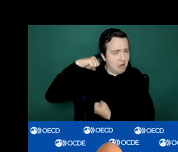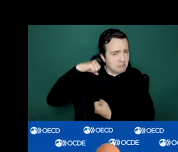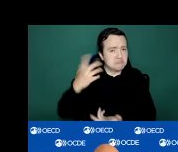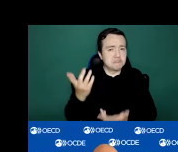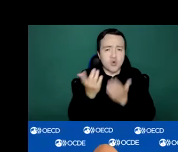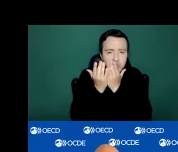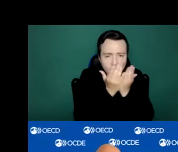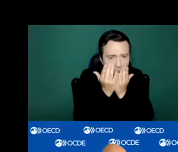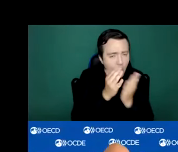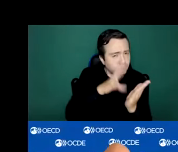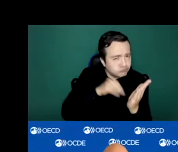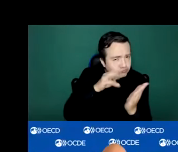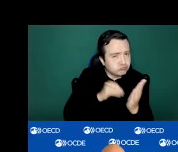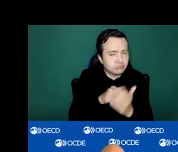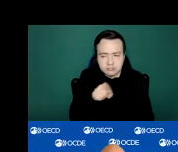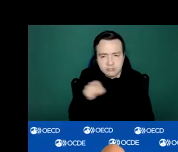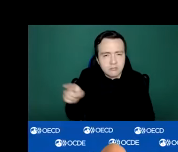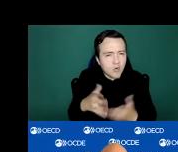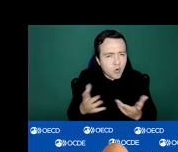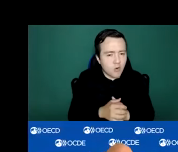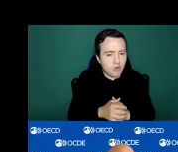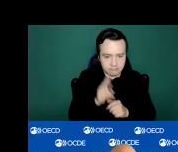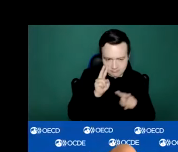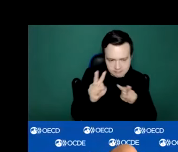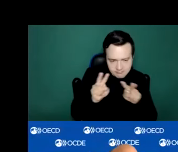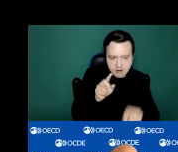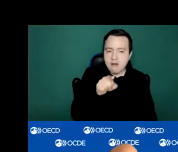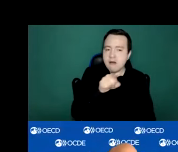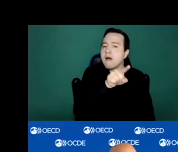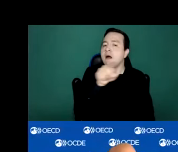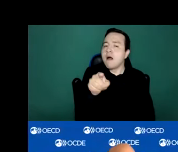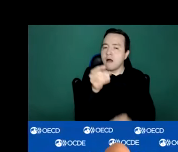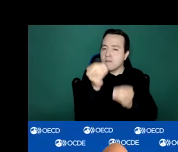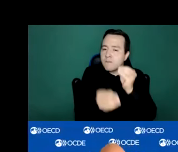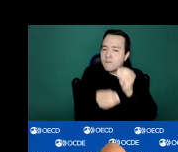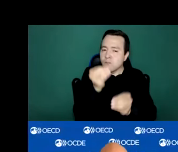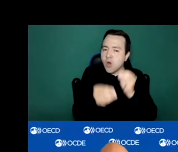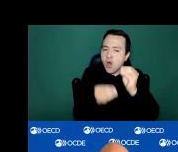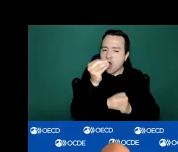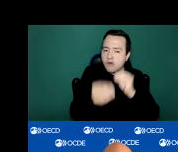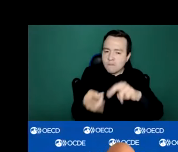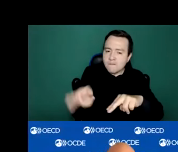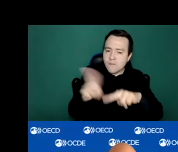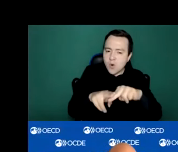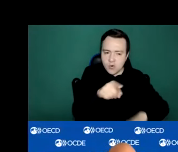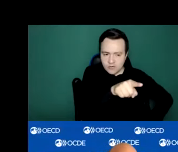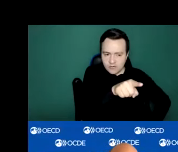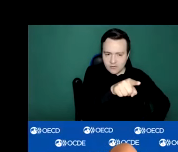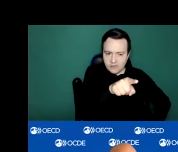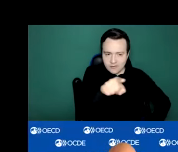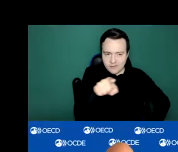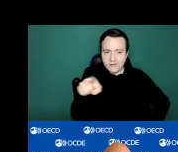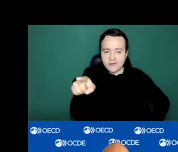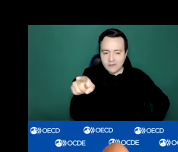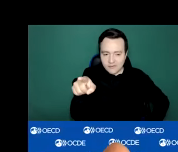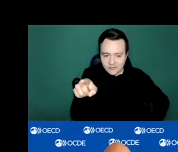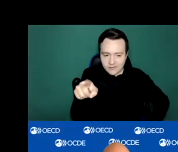a servicios de salud, vemos que el problema se hace aún más complejo. Aquí tenemos en la gráfica